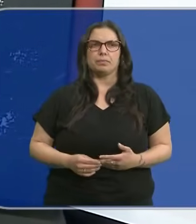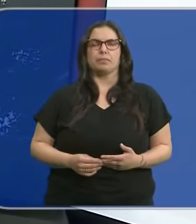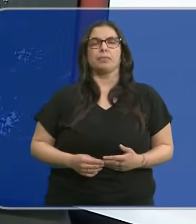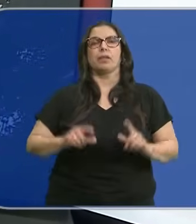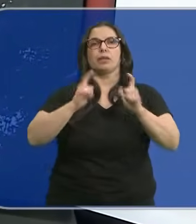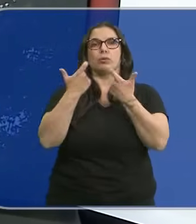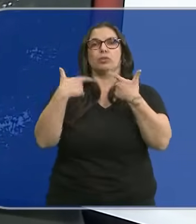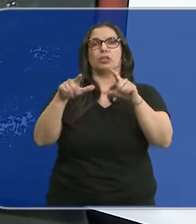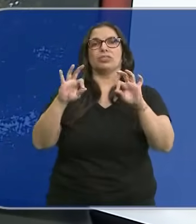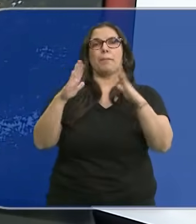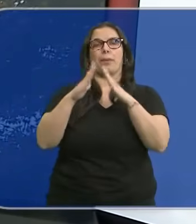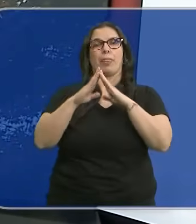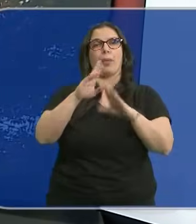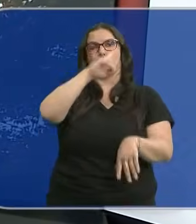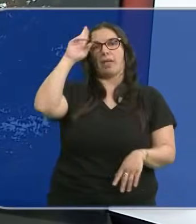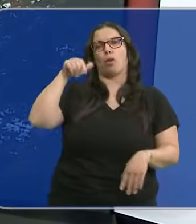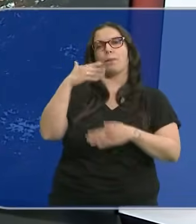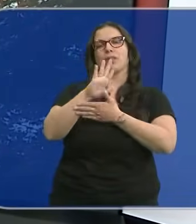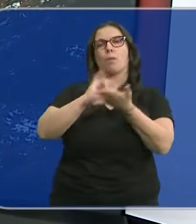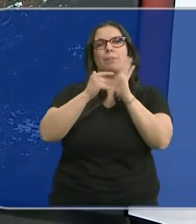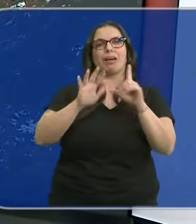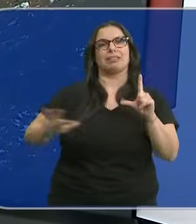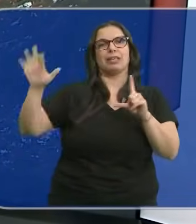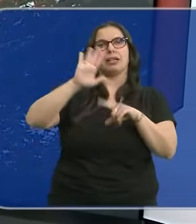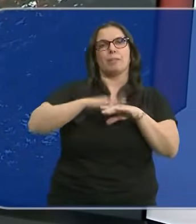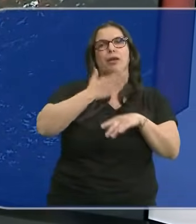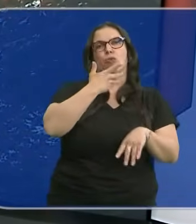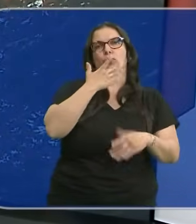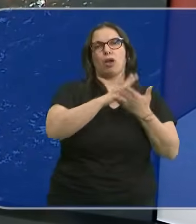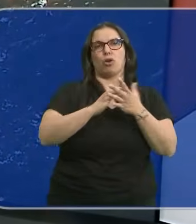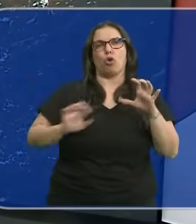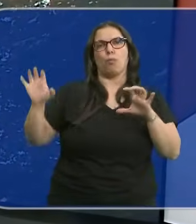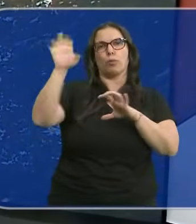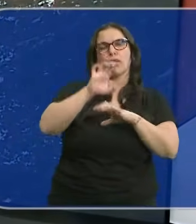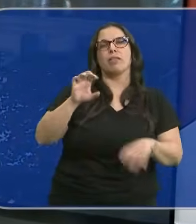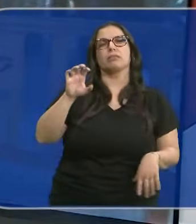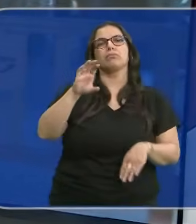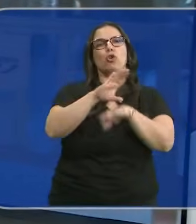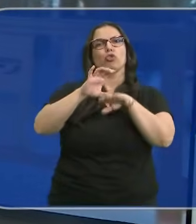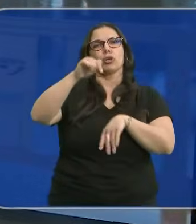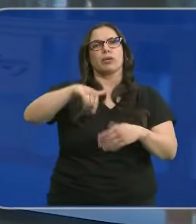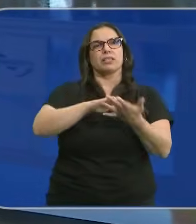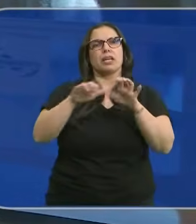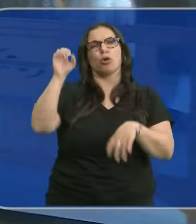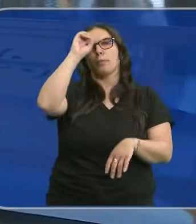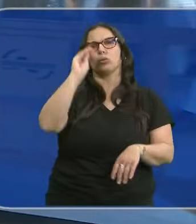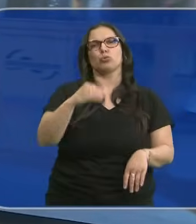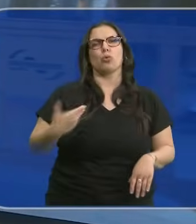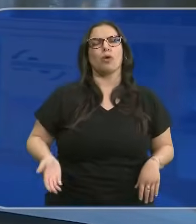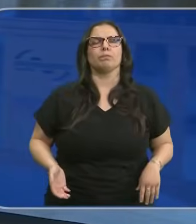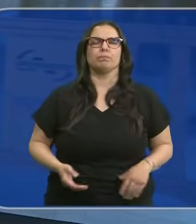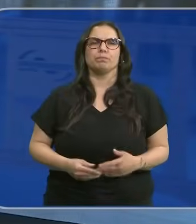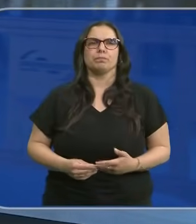Sectorial de vivienda en Madrid. Hoy se ha presentado el plan estatal a las comunidades autónomas. ¿Cómo lo ha valorado el consejero de Castilla y León, Alba Villalba?